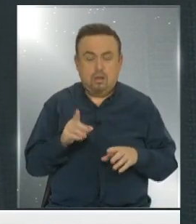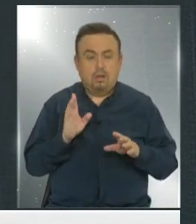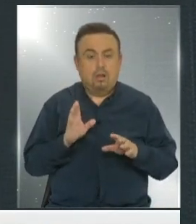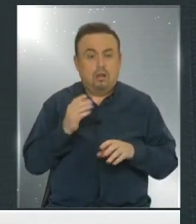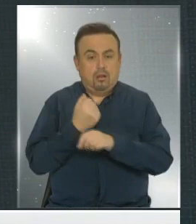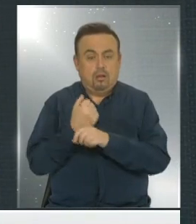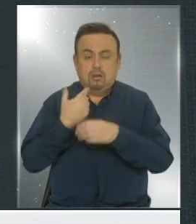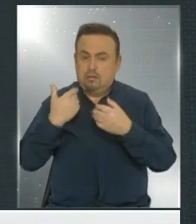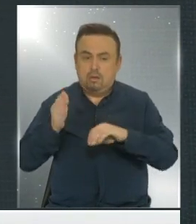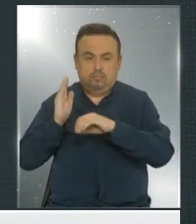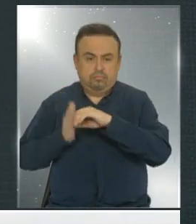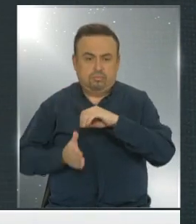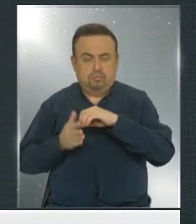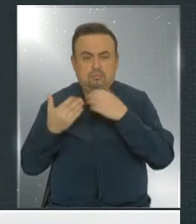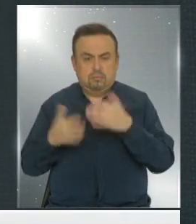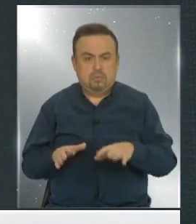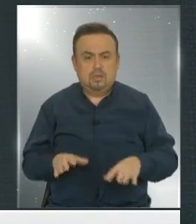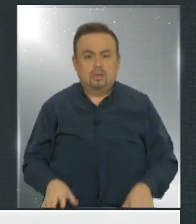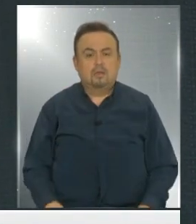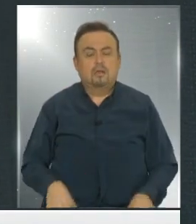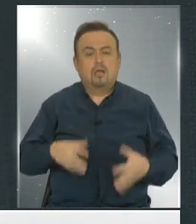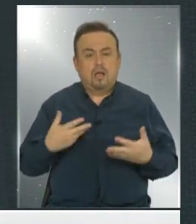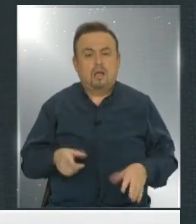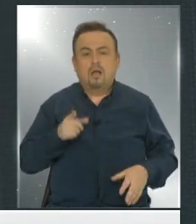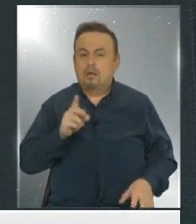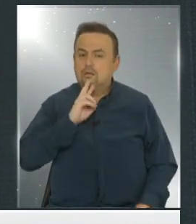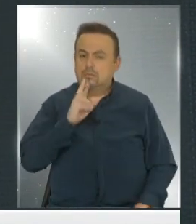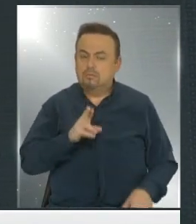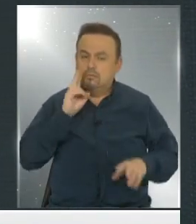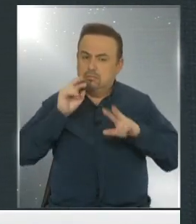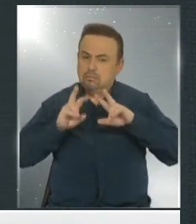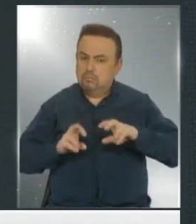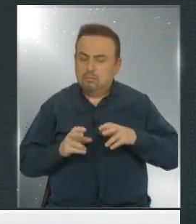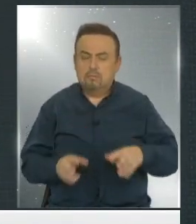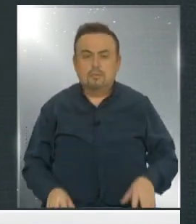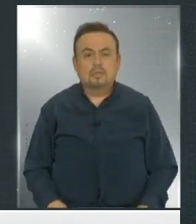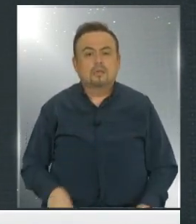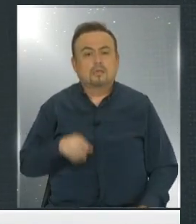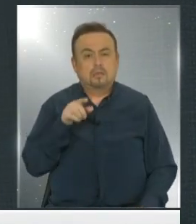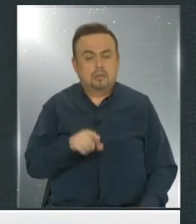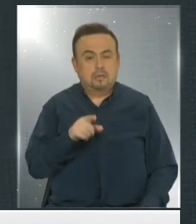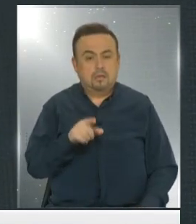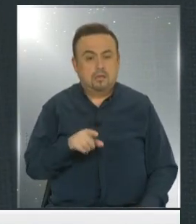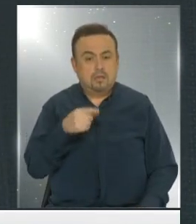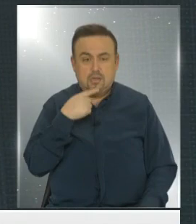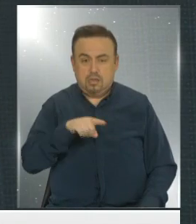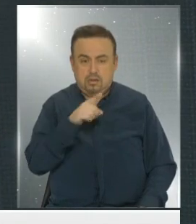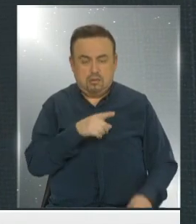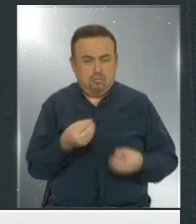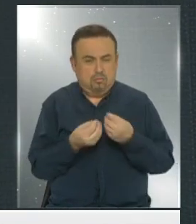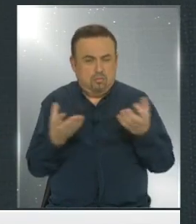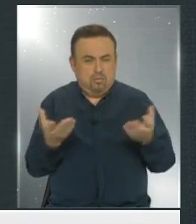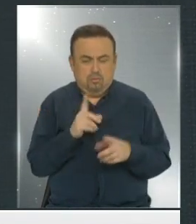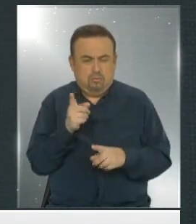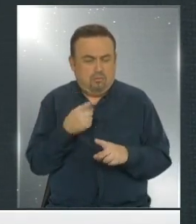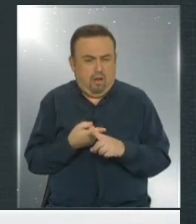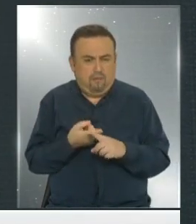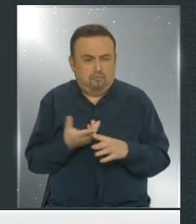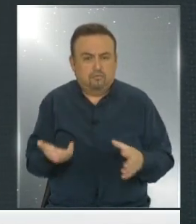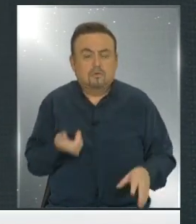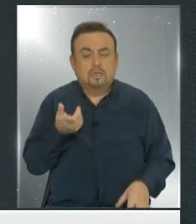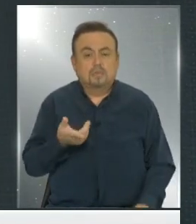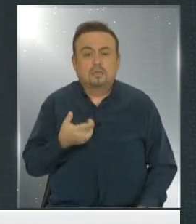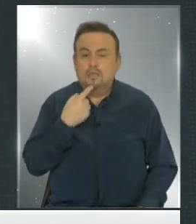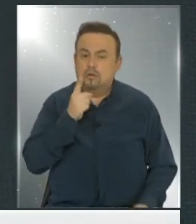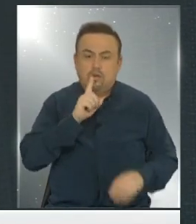implicados ya han sido apartados de su cargo y van a responder a una investigación. Dijo que la conducta de violencia innecesaria por parte de algunos policías